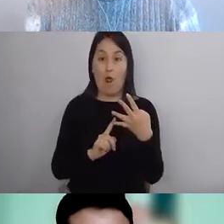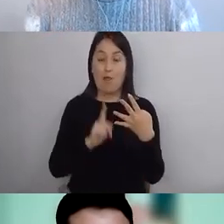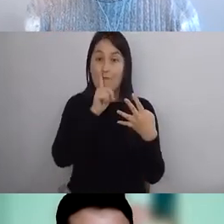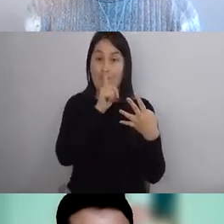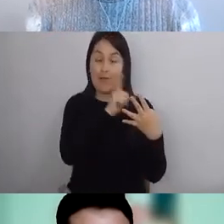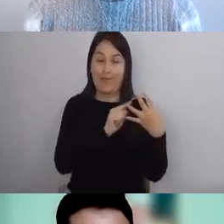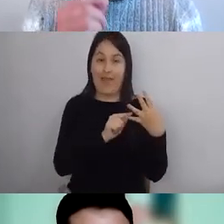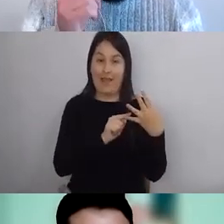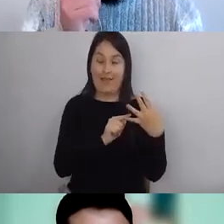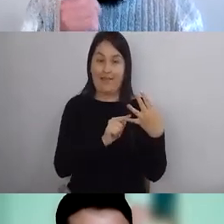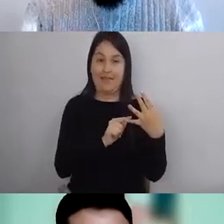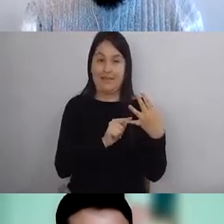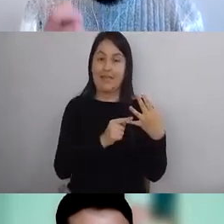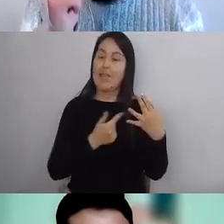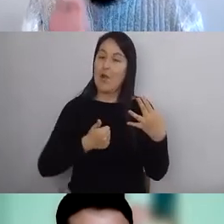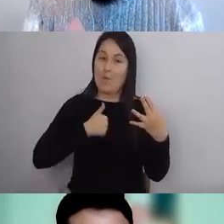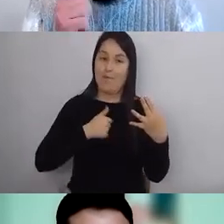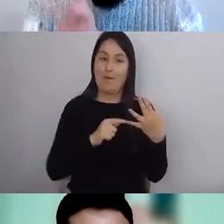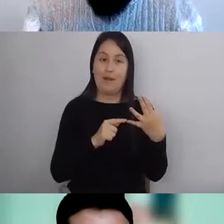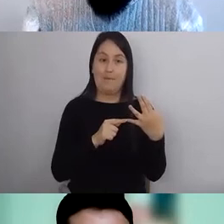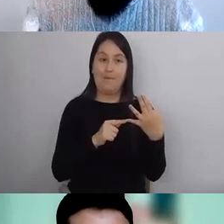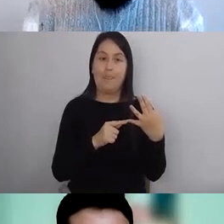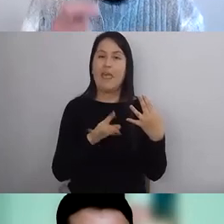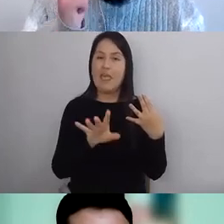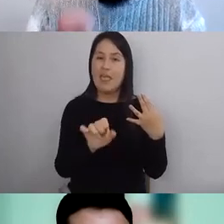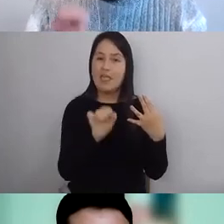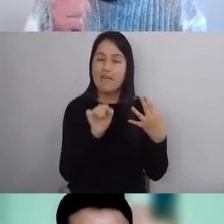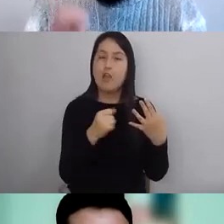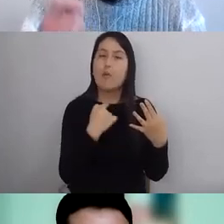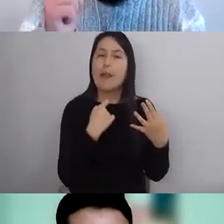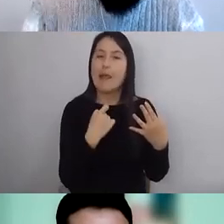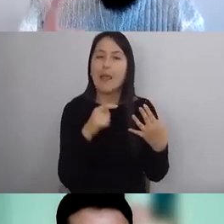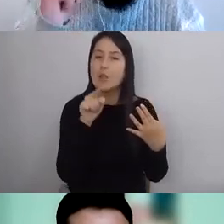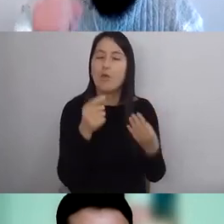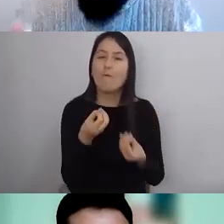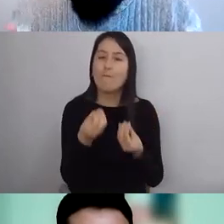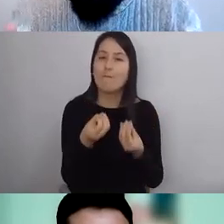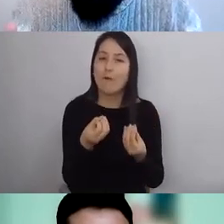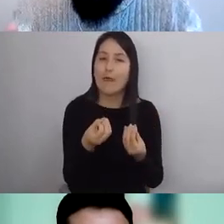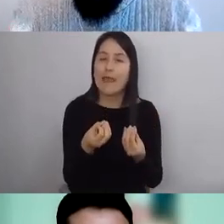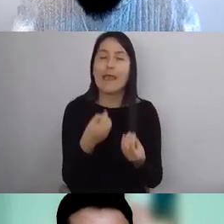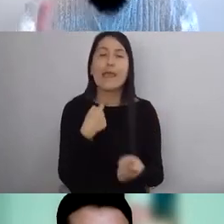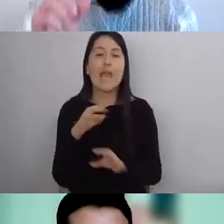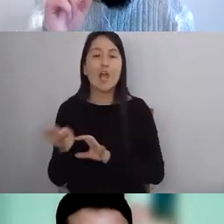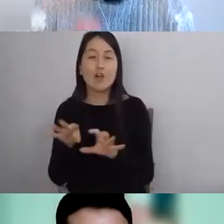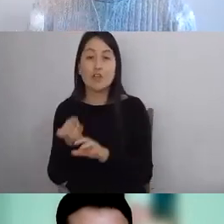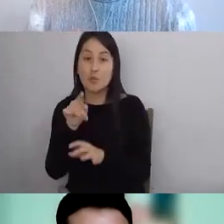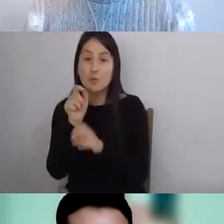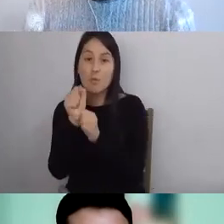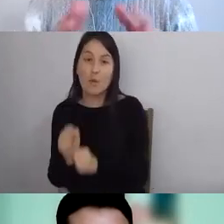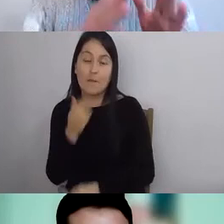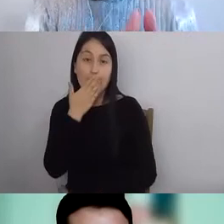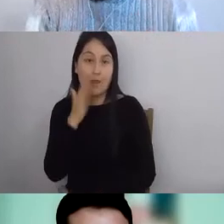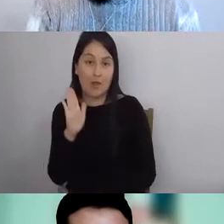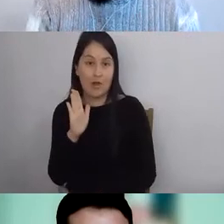las recomendaciones. Identifica para qué eres bueno y para qué podrías ser mejor. ¿Ya? Una